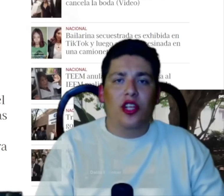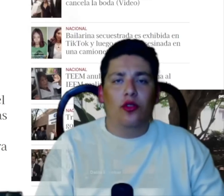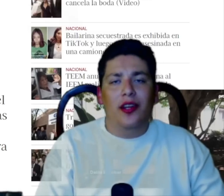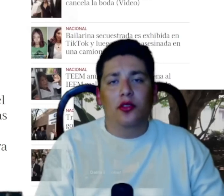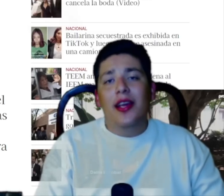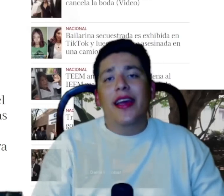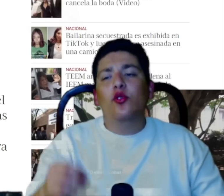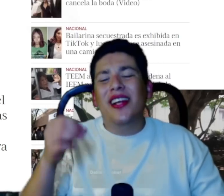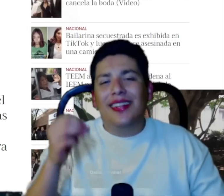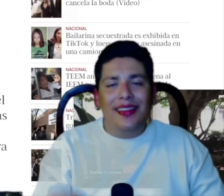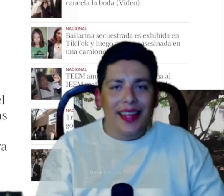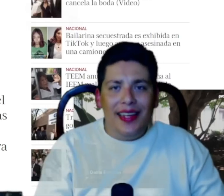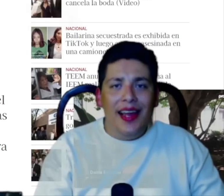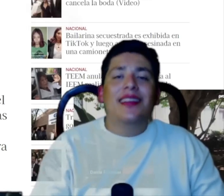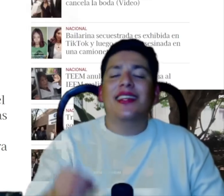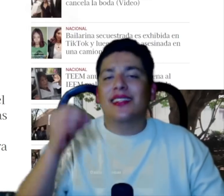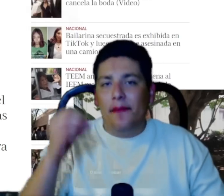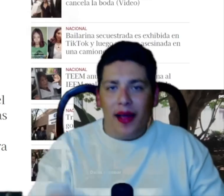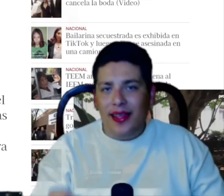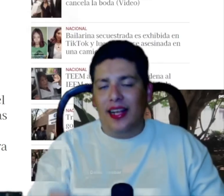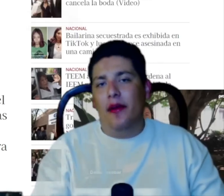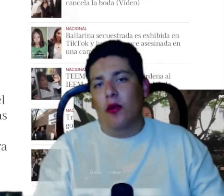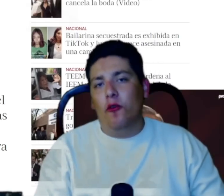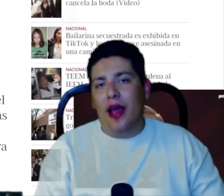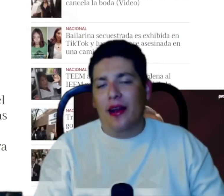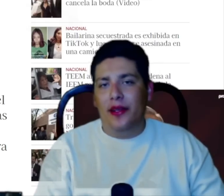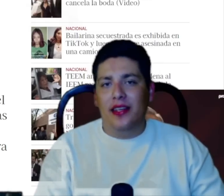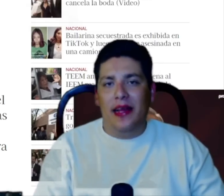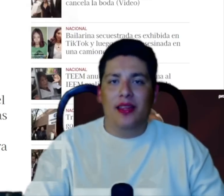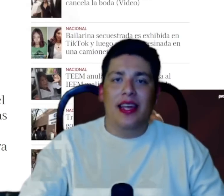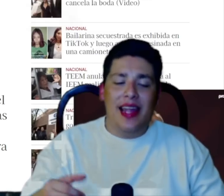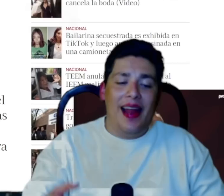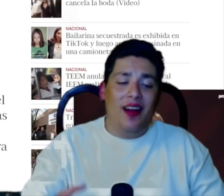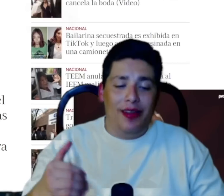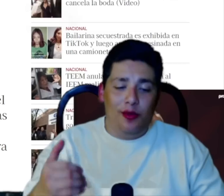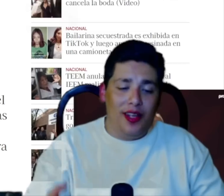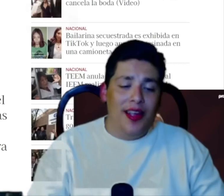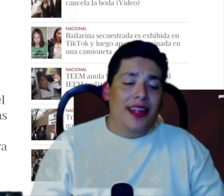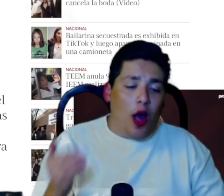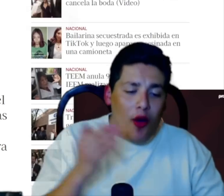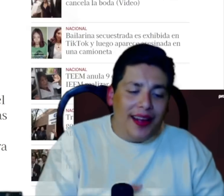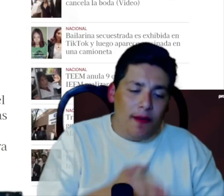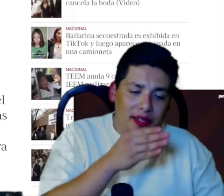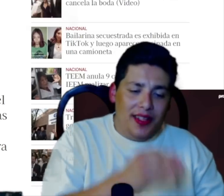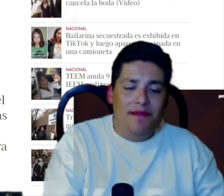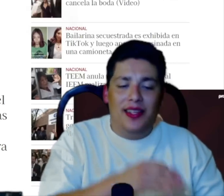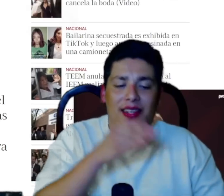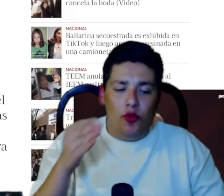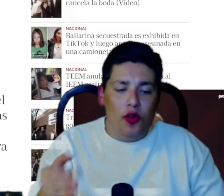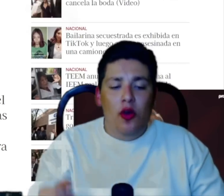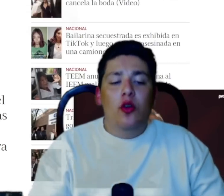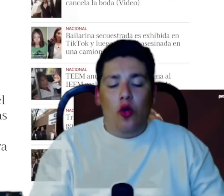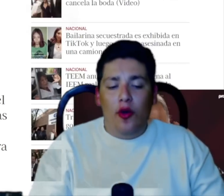comunicación chayoteros es una estrategia sistemática para golpear al presidente y a la 4T. Y ahora que el presidente